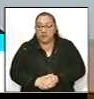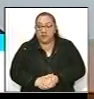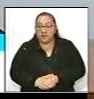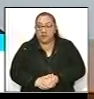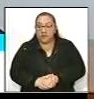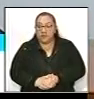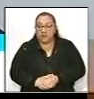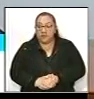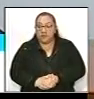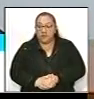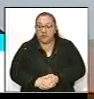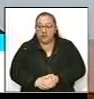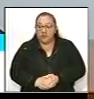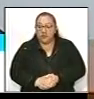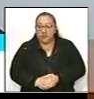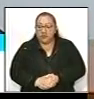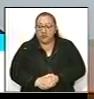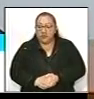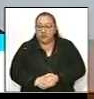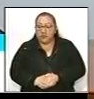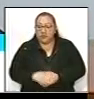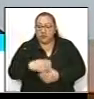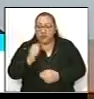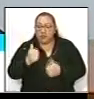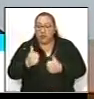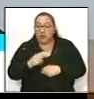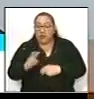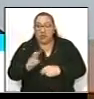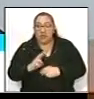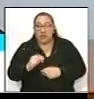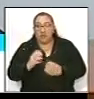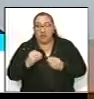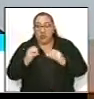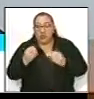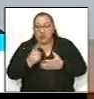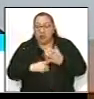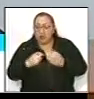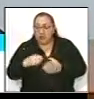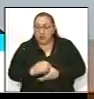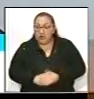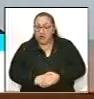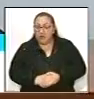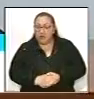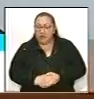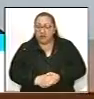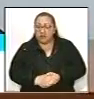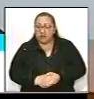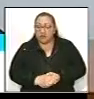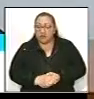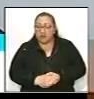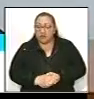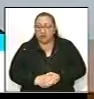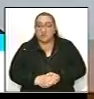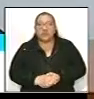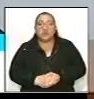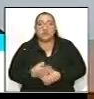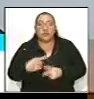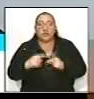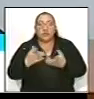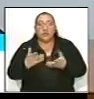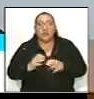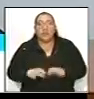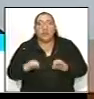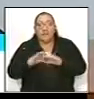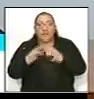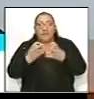va a ser saludable para ambos. Hay muchos jóvenes que lo necesitan. Pero para ello hay que flexibilizar los requisitos